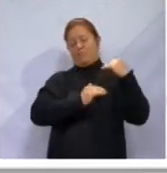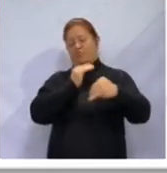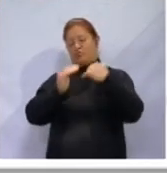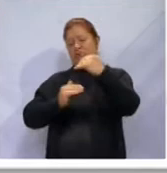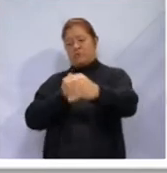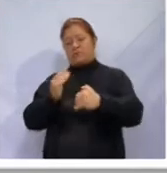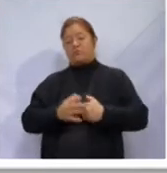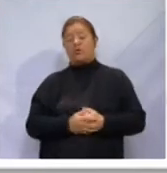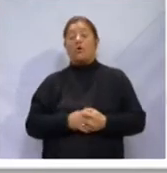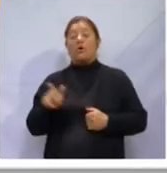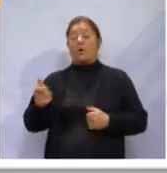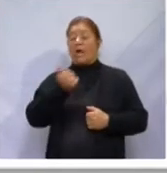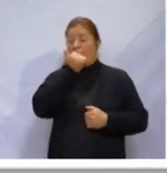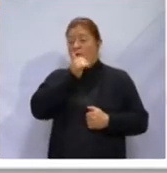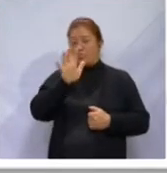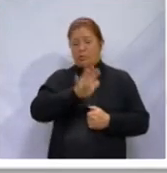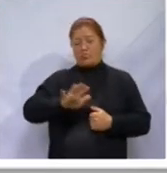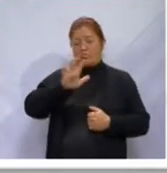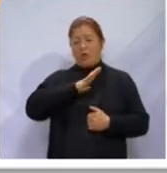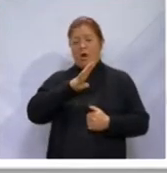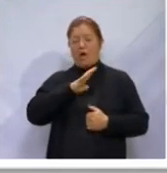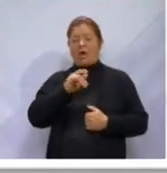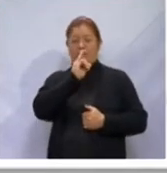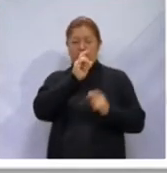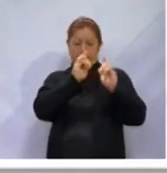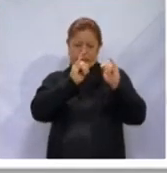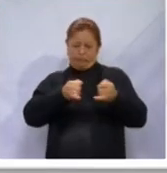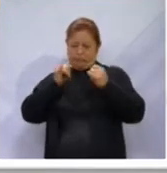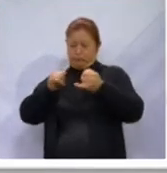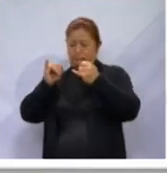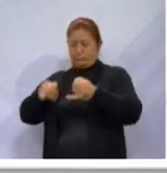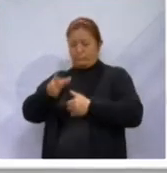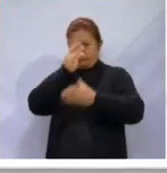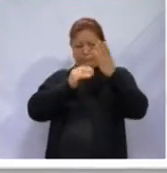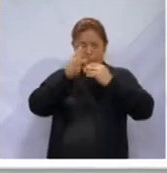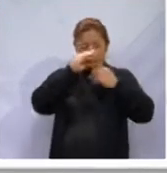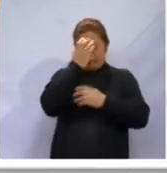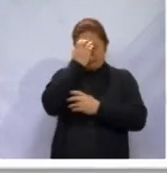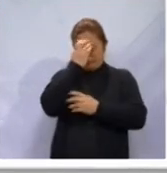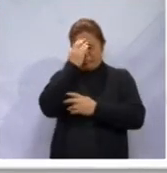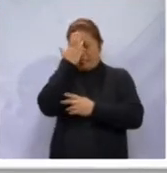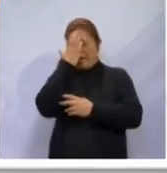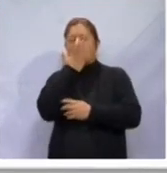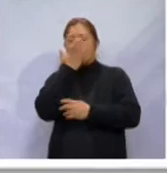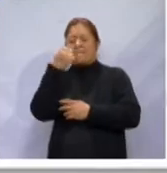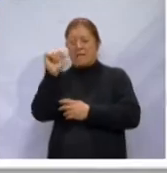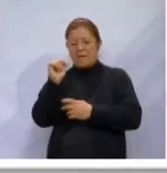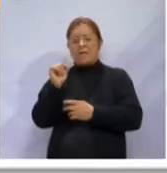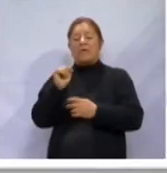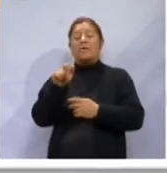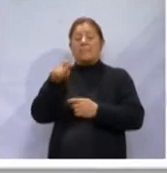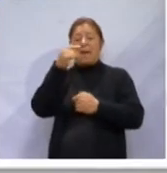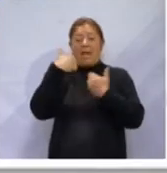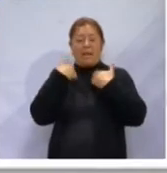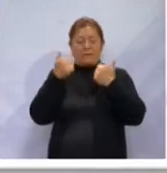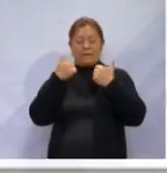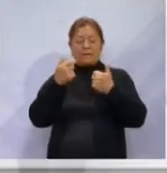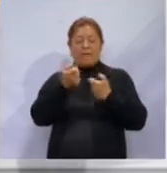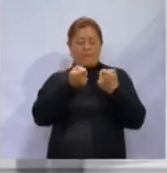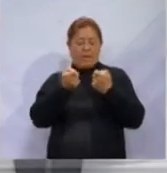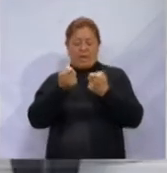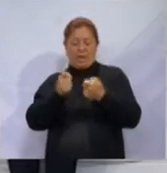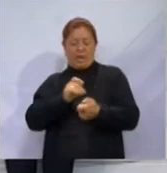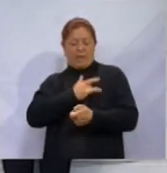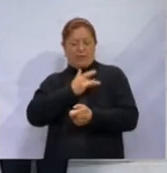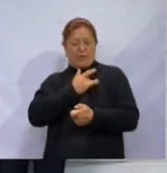cual los estudiantes integran en su vida conocimientos, valores, actitudes y habilidades que les permiten comprender y manejar sus